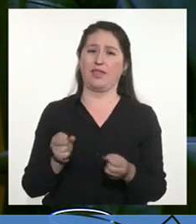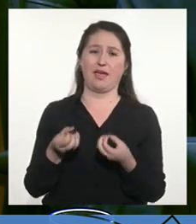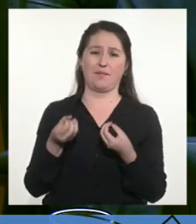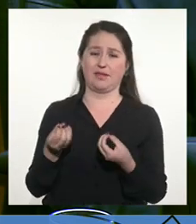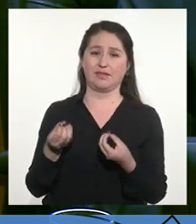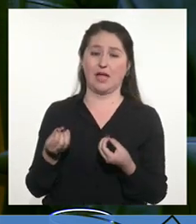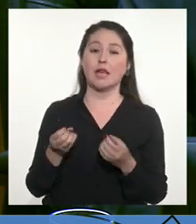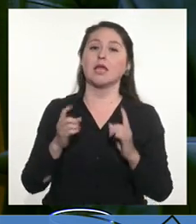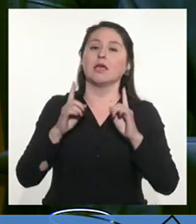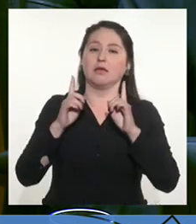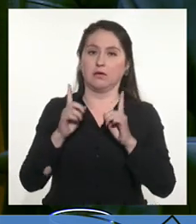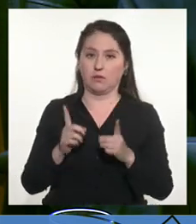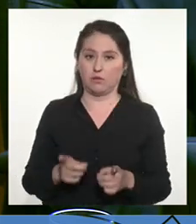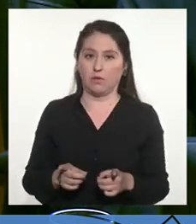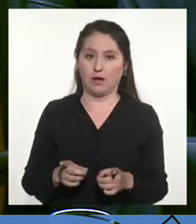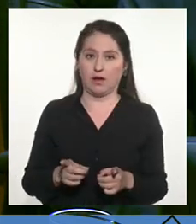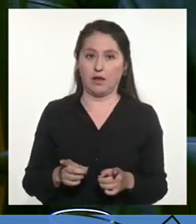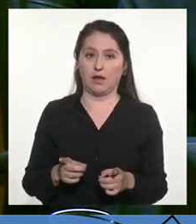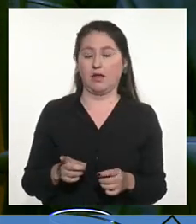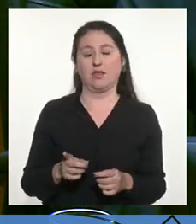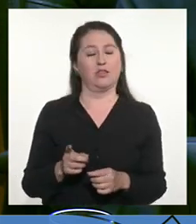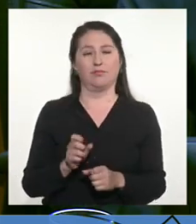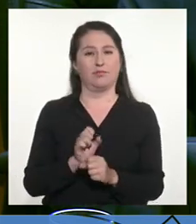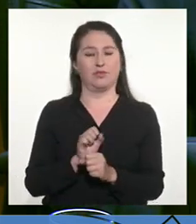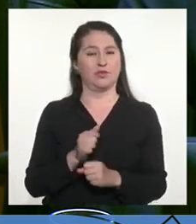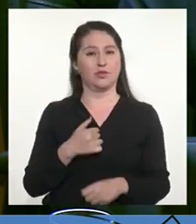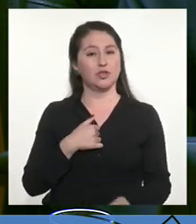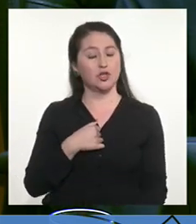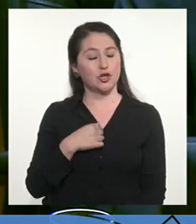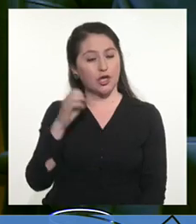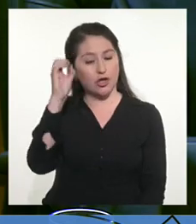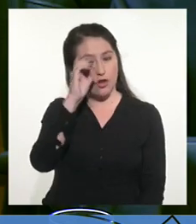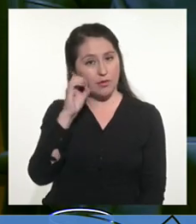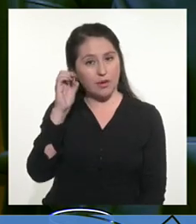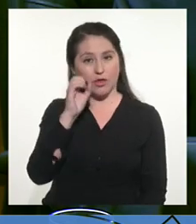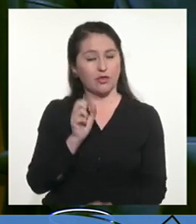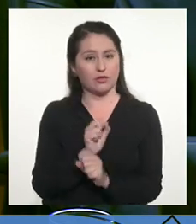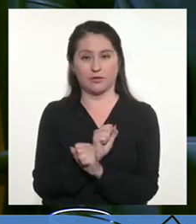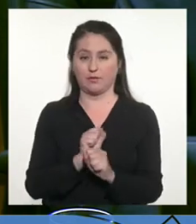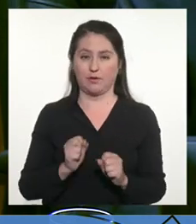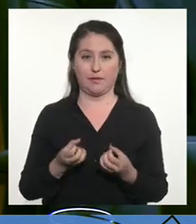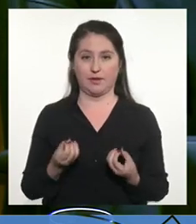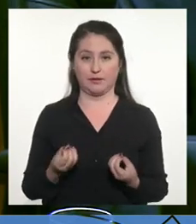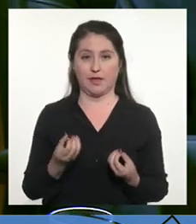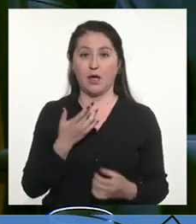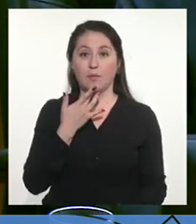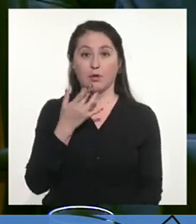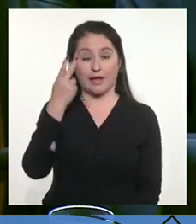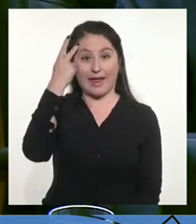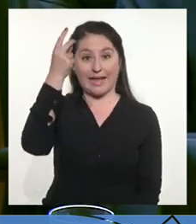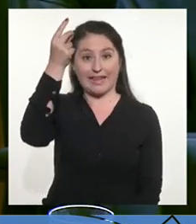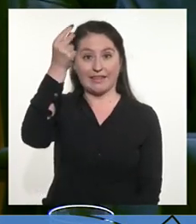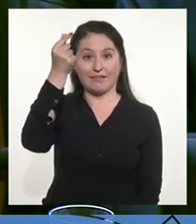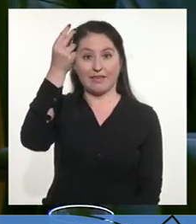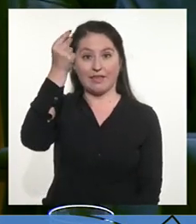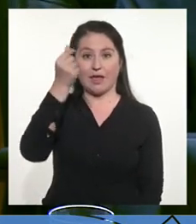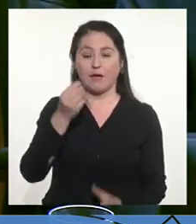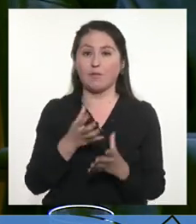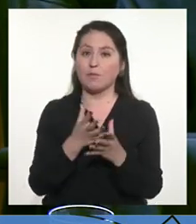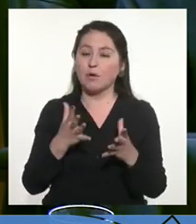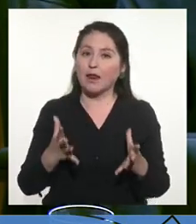utilizadas de una manera a mi juicio indebida lo mismo puede ocurrir porque la creatividad es muy grande en el ámbito jurídico